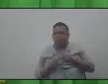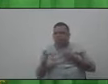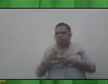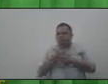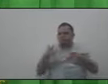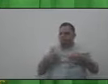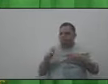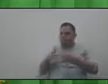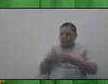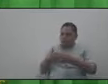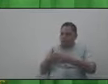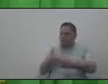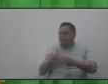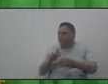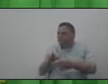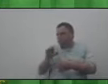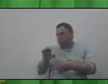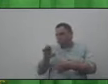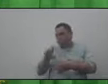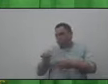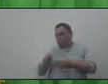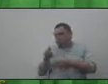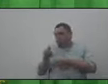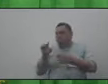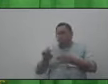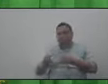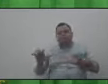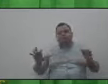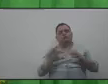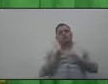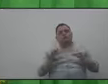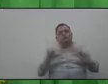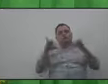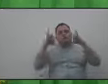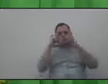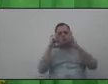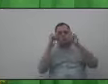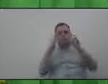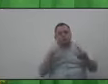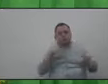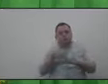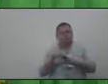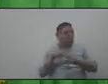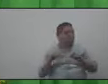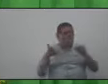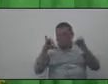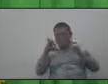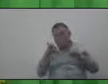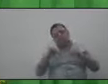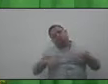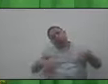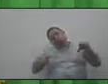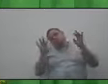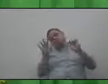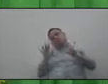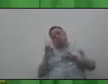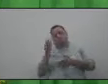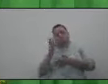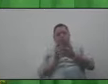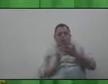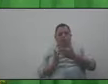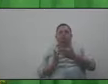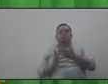que se orientan desde la EPS evite el traumatismo. El día que no la tengamos irán a valorar cuánto era